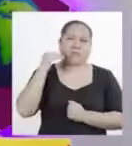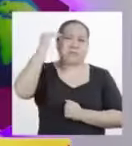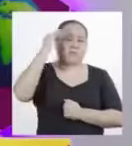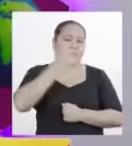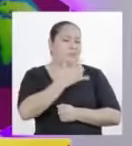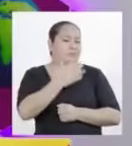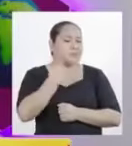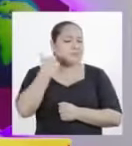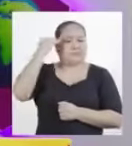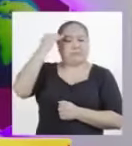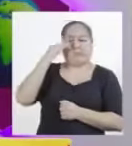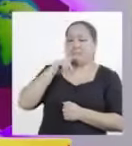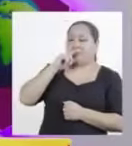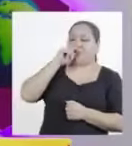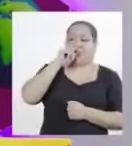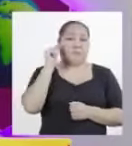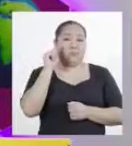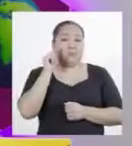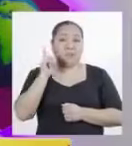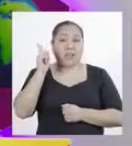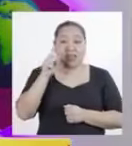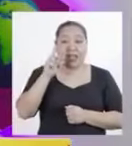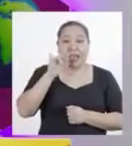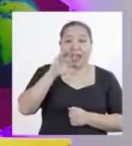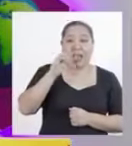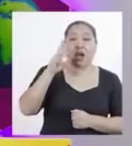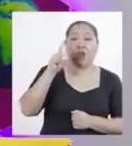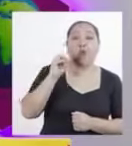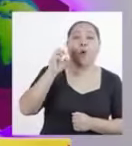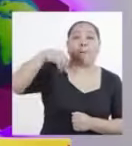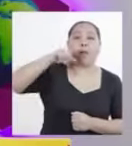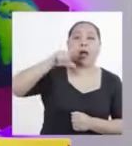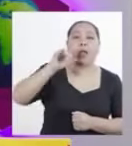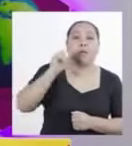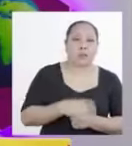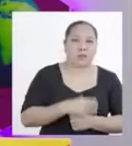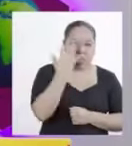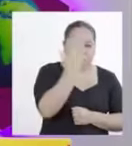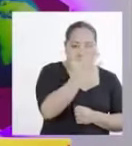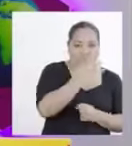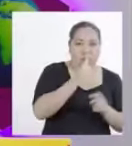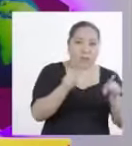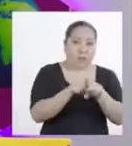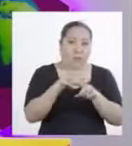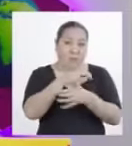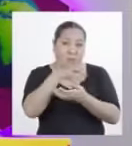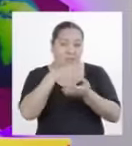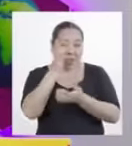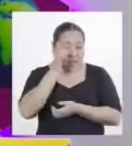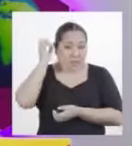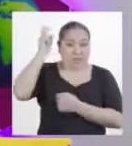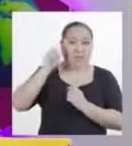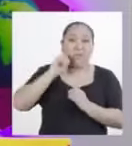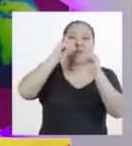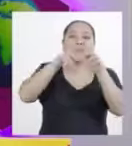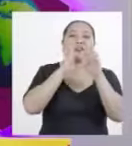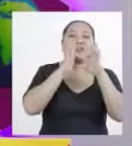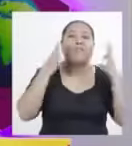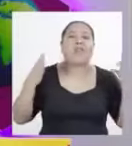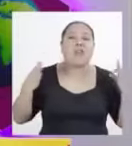mostraban aires de superioridad Y contra ese prejuicio Don Ricardo Palma que tenía de afro y también de inca soltó la